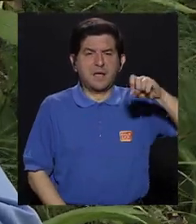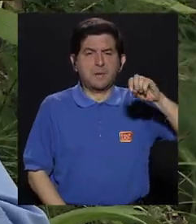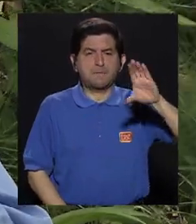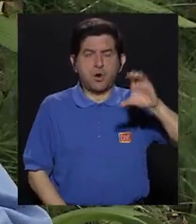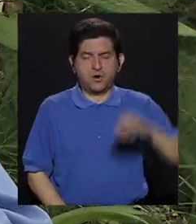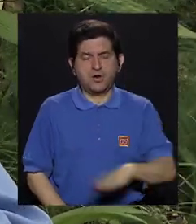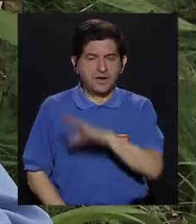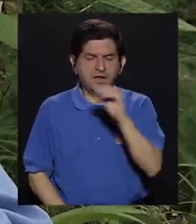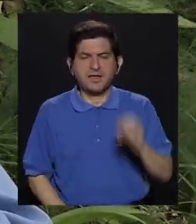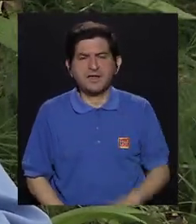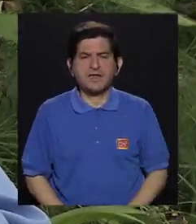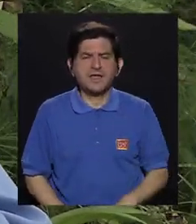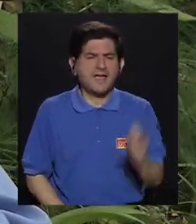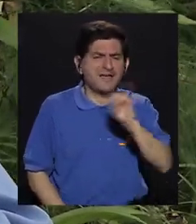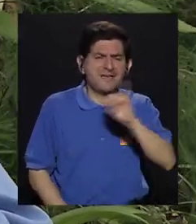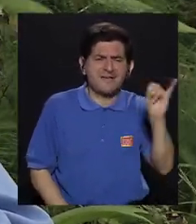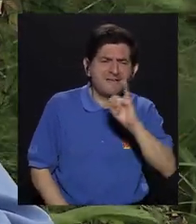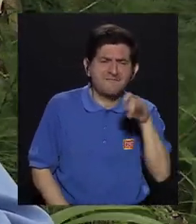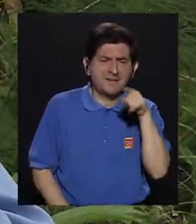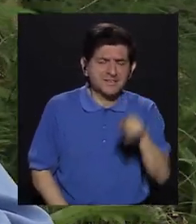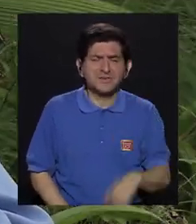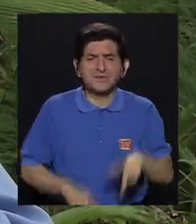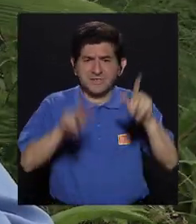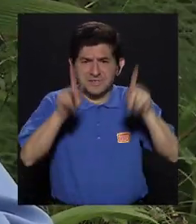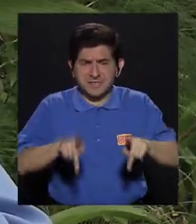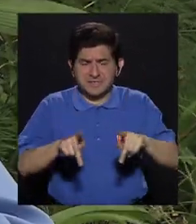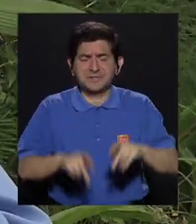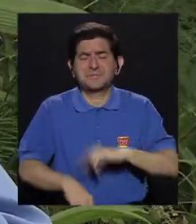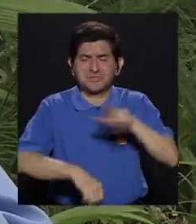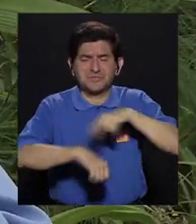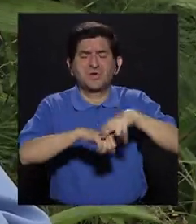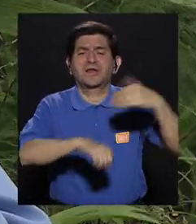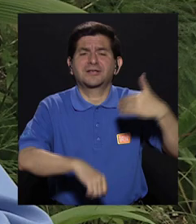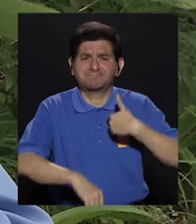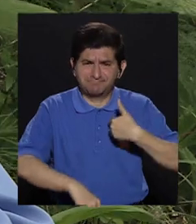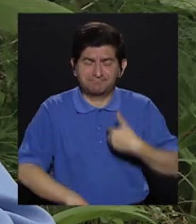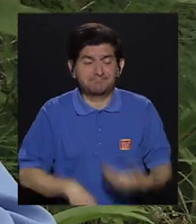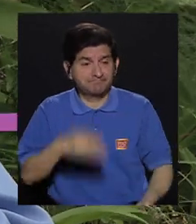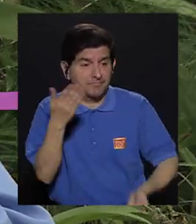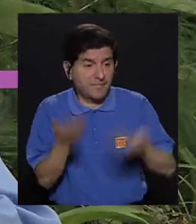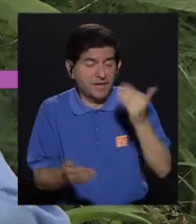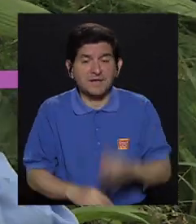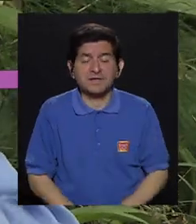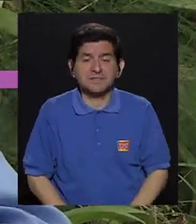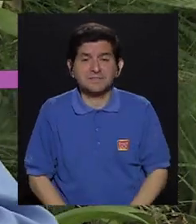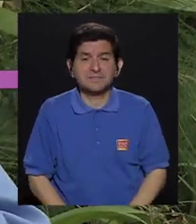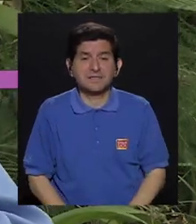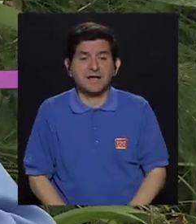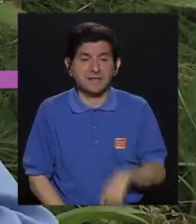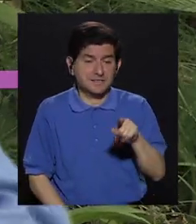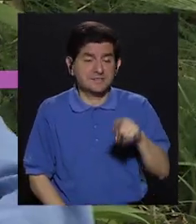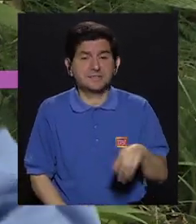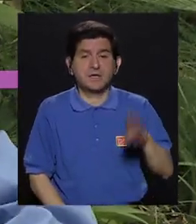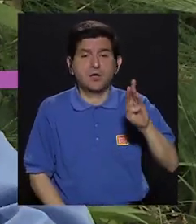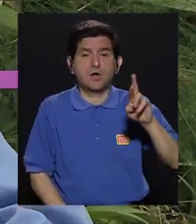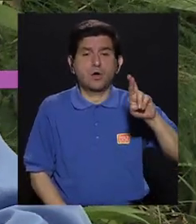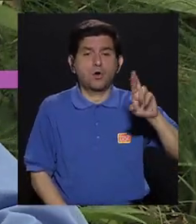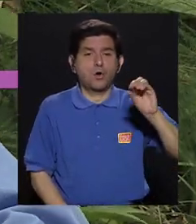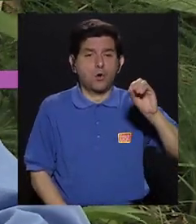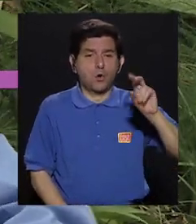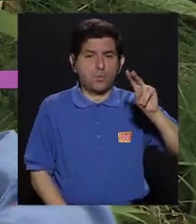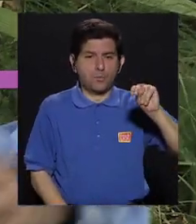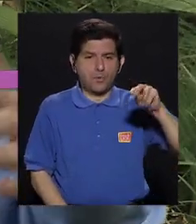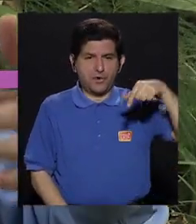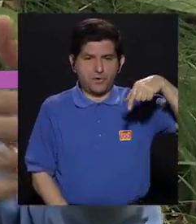las sobreinfecciones que esos pacientes suelen tener, ¿no? Que pueden ser bronquitis o pueden ser tan dramáticas